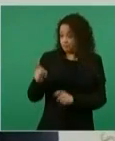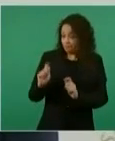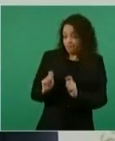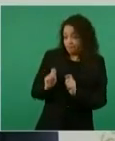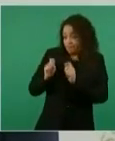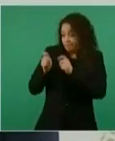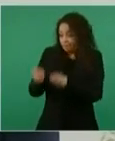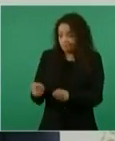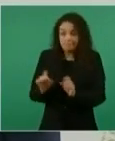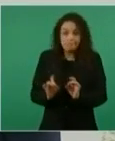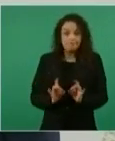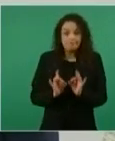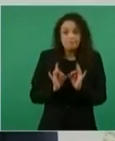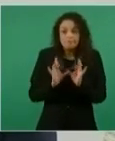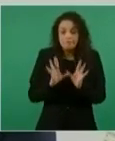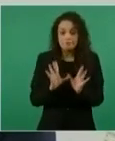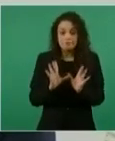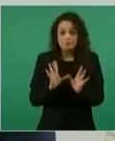Y a mí.